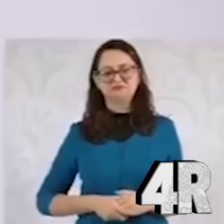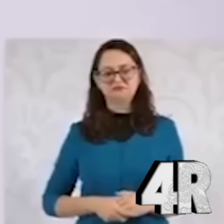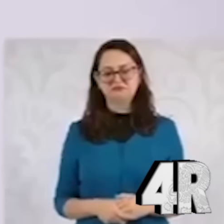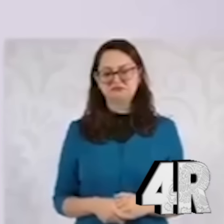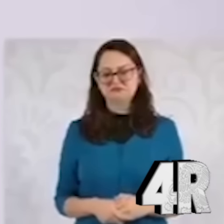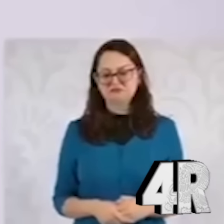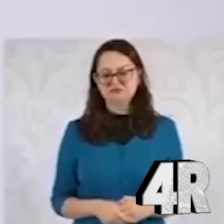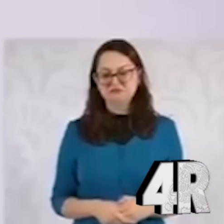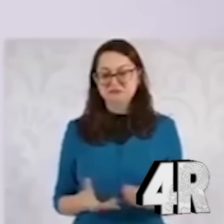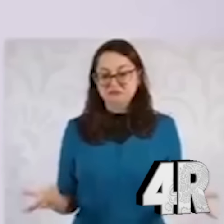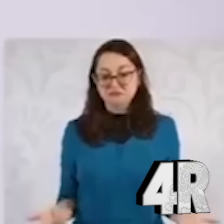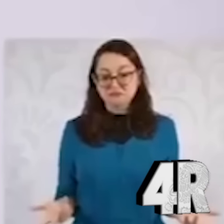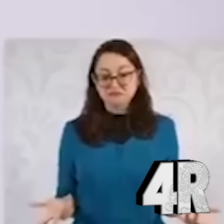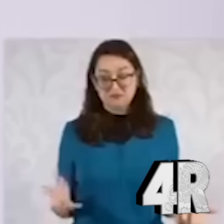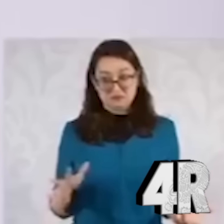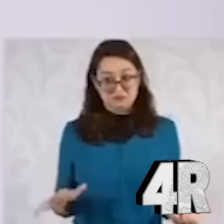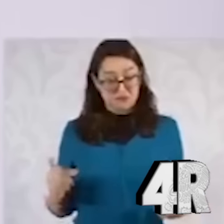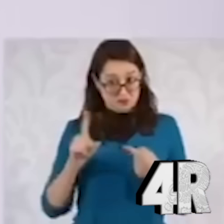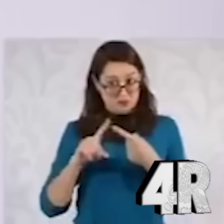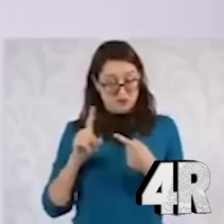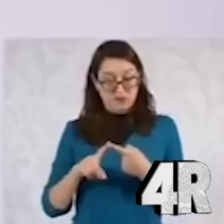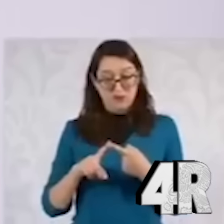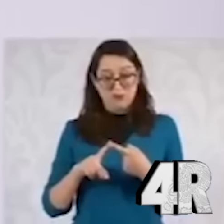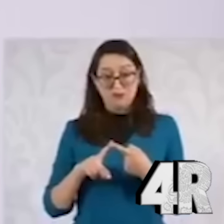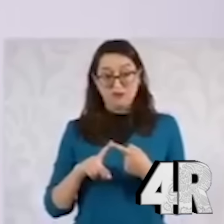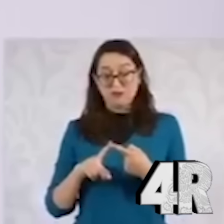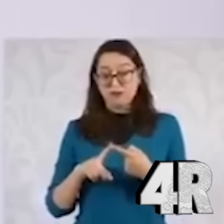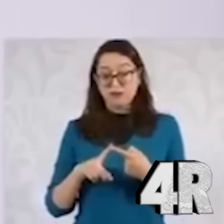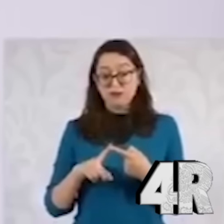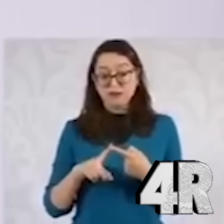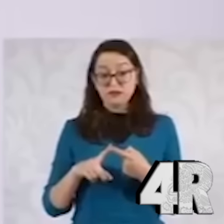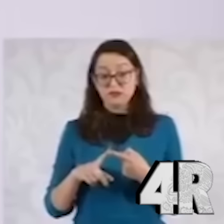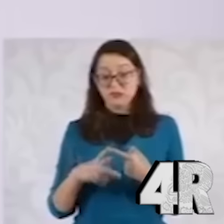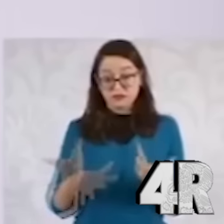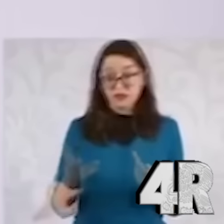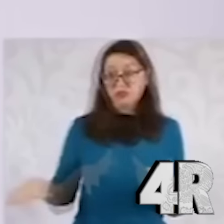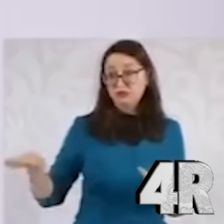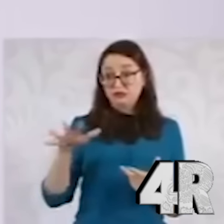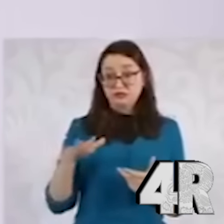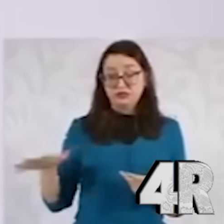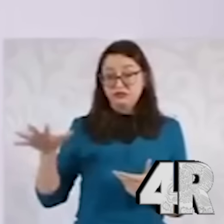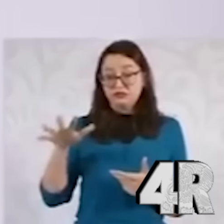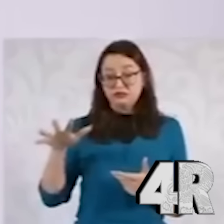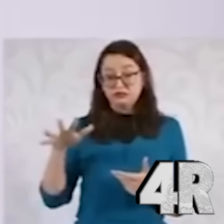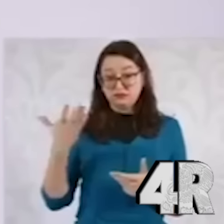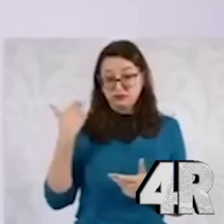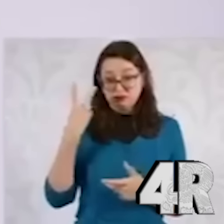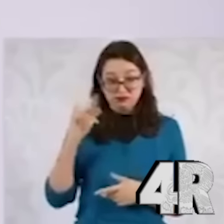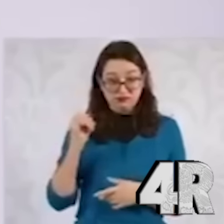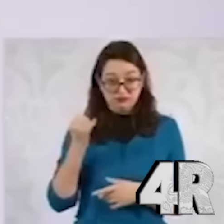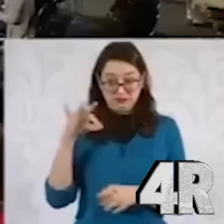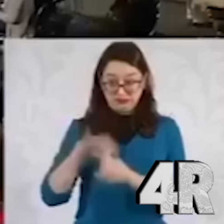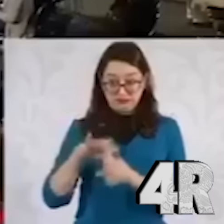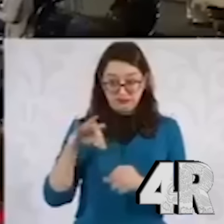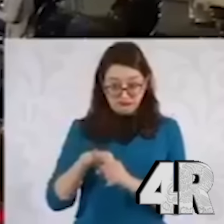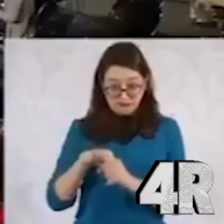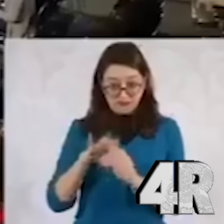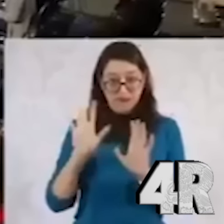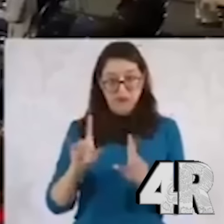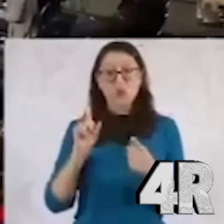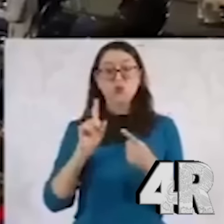decisión del pueblo de México que se mostró en el resultado de la elección y que a su